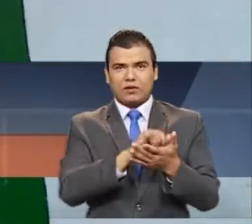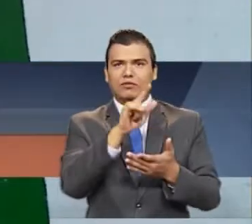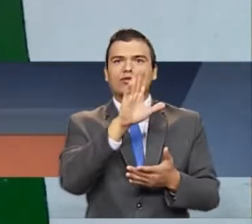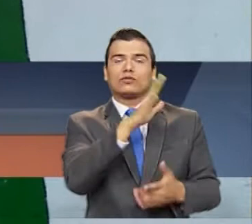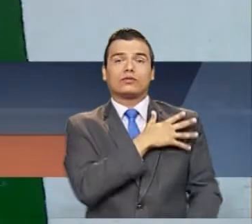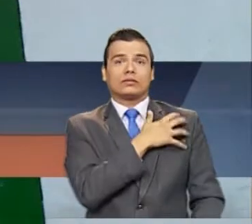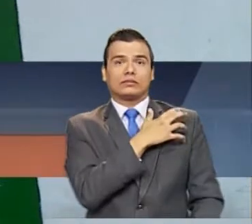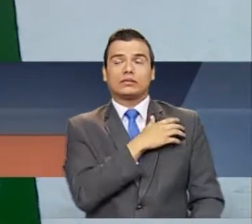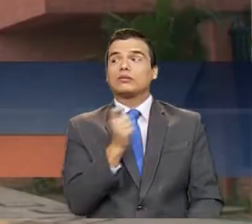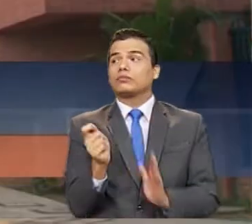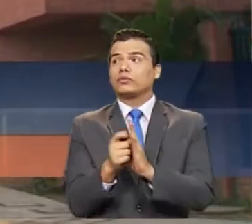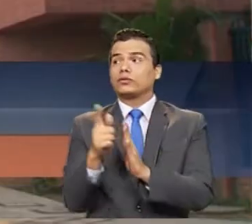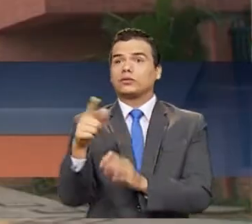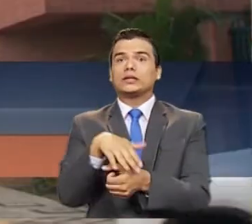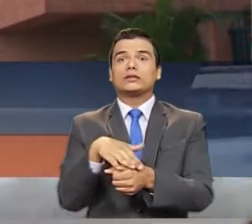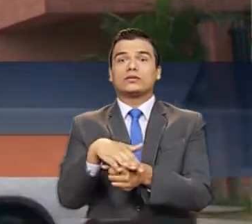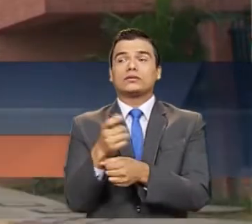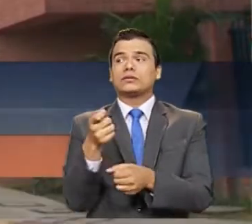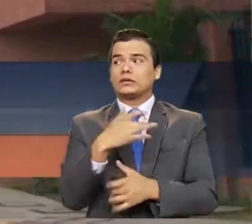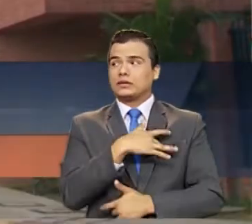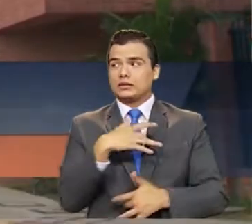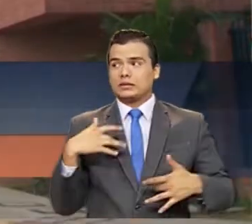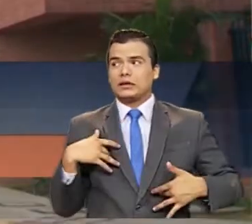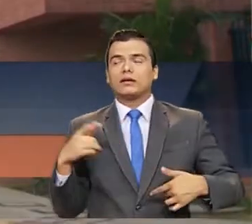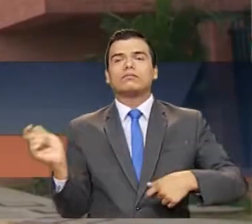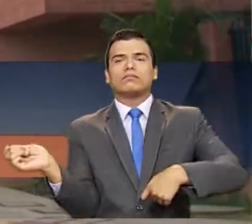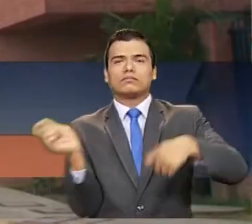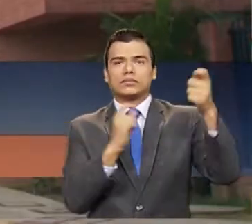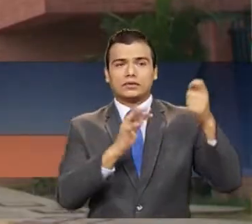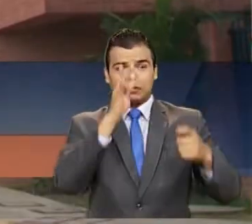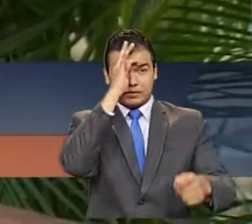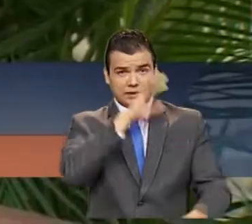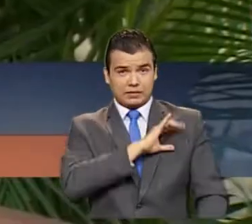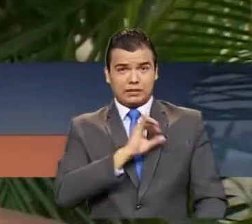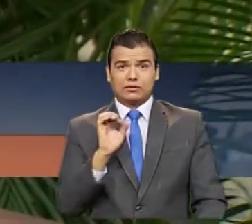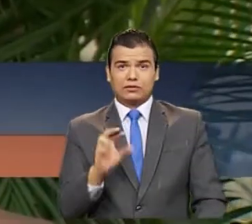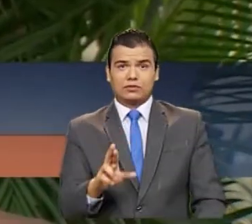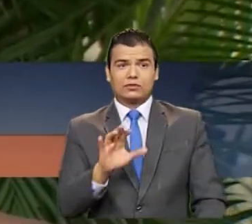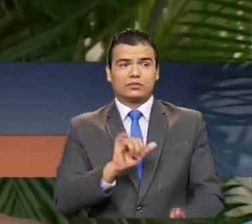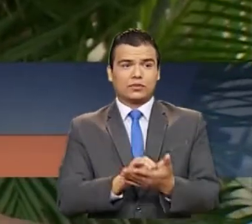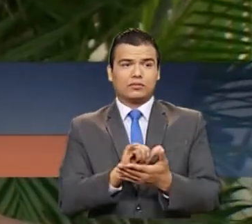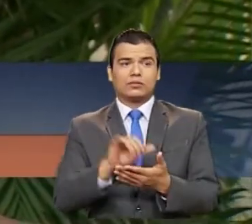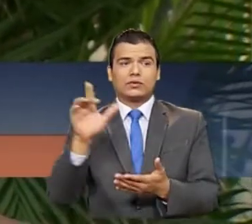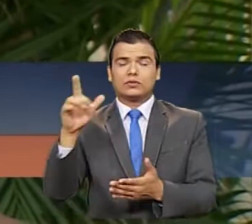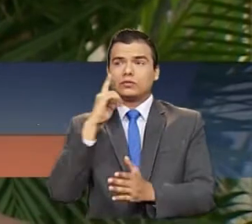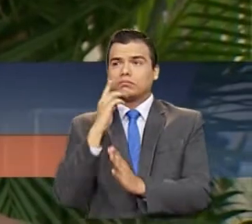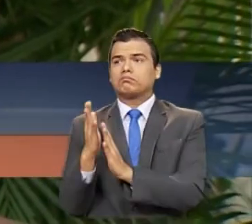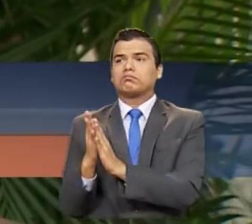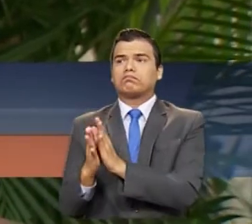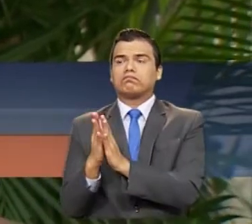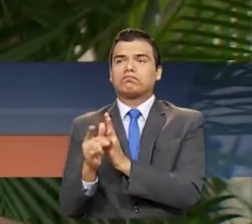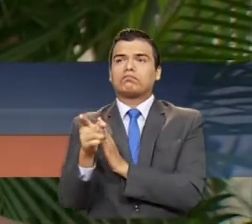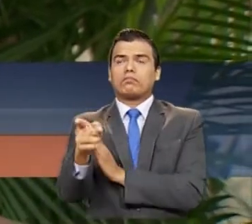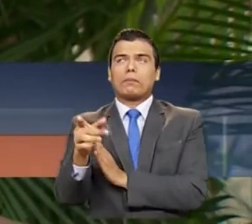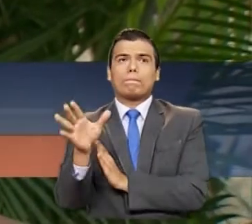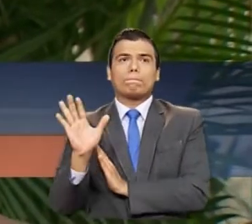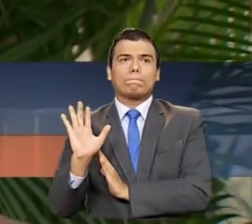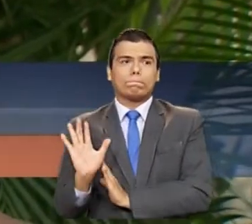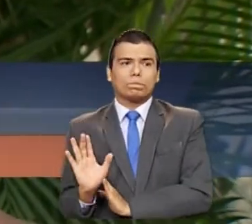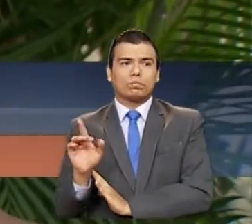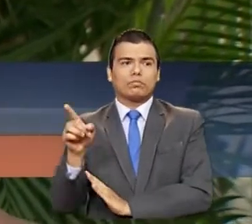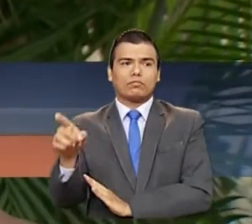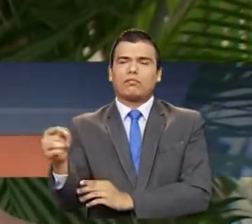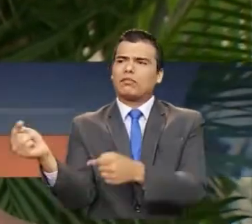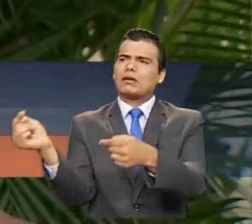debido a la gravedad de sus heridas remitida a la clínica valle de lili en cali por lo general relaciones que están en